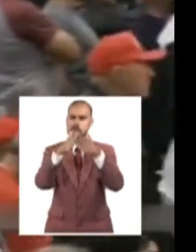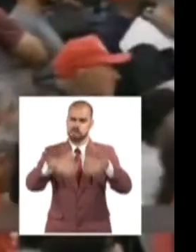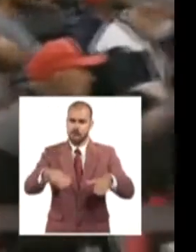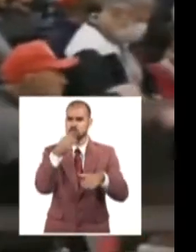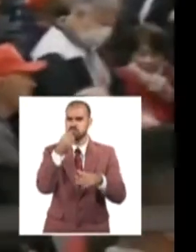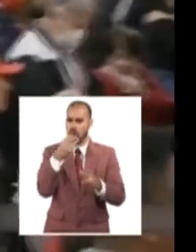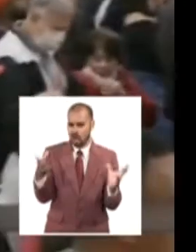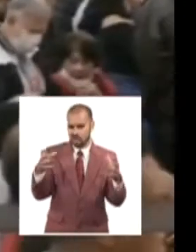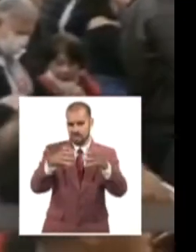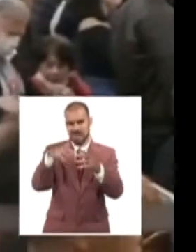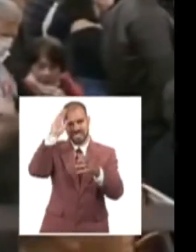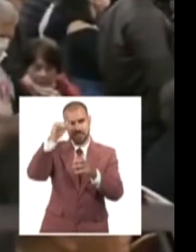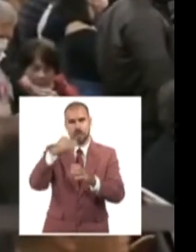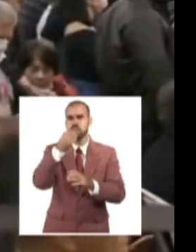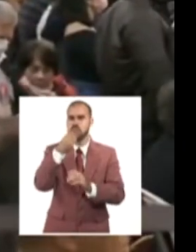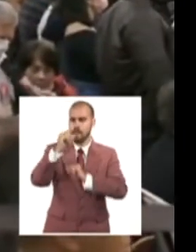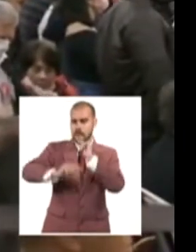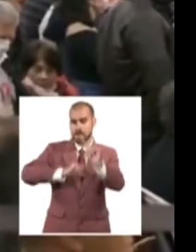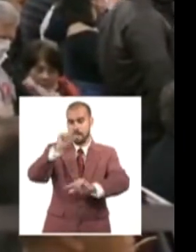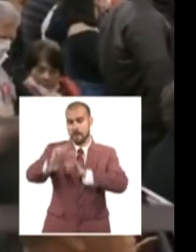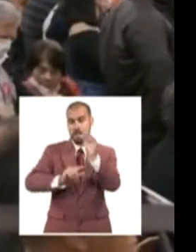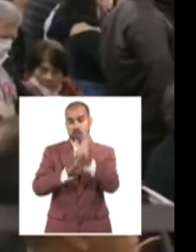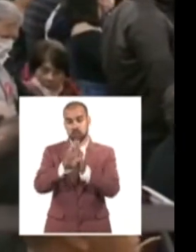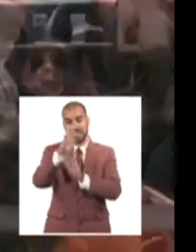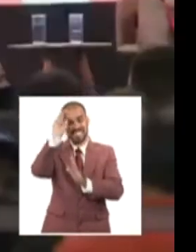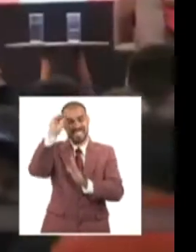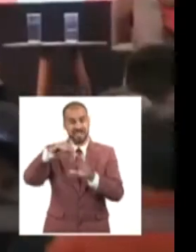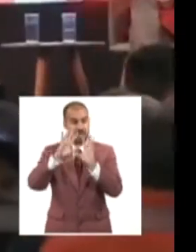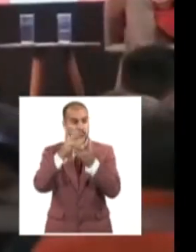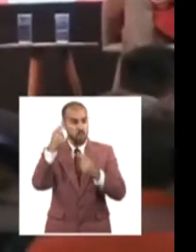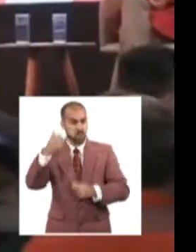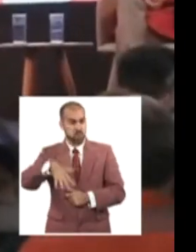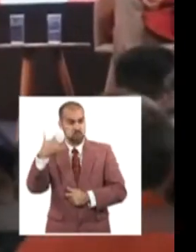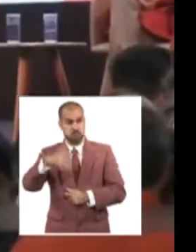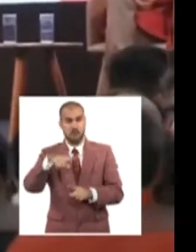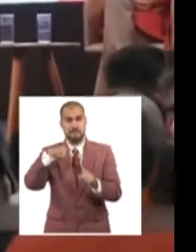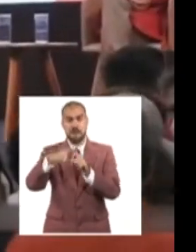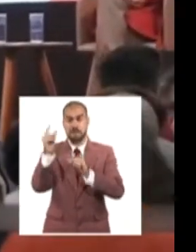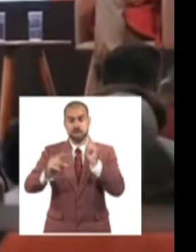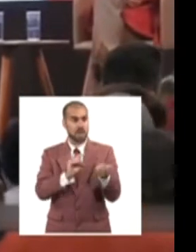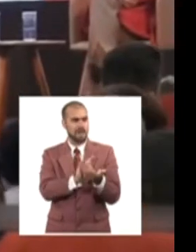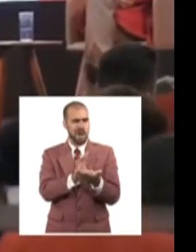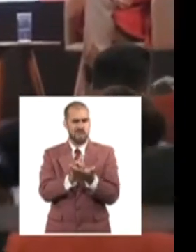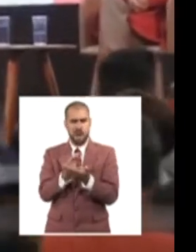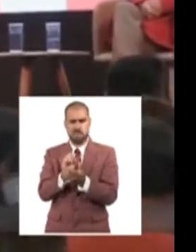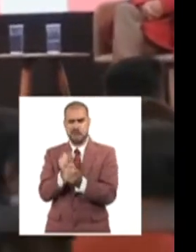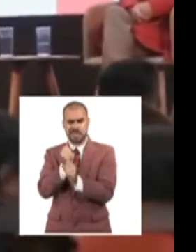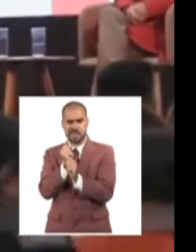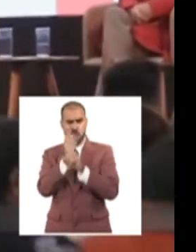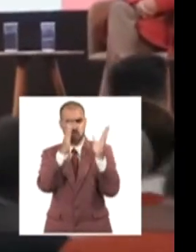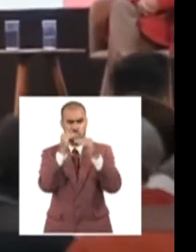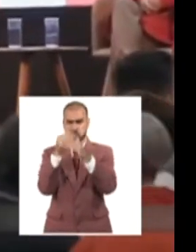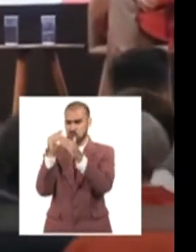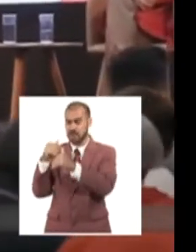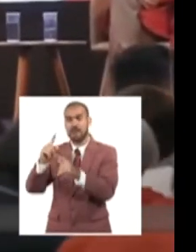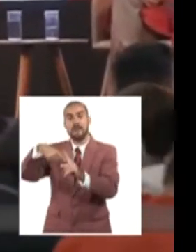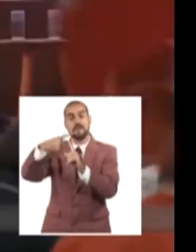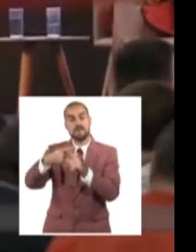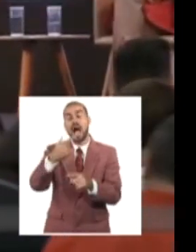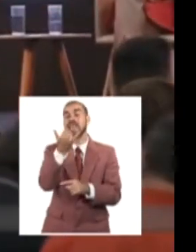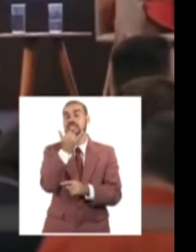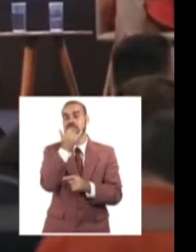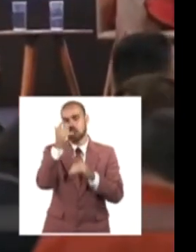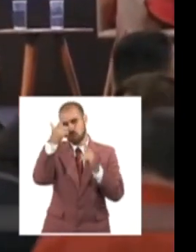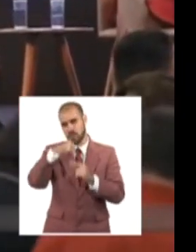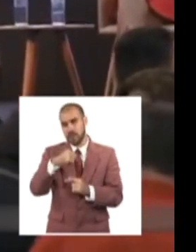grave momento que atraviesa con el aumento de la inflación y el desempleo y los efectos causados en la economía por la pandemia y el